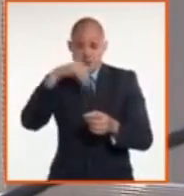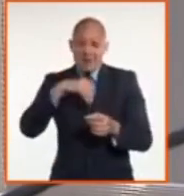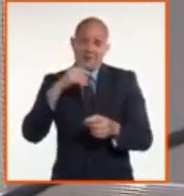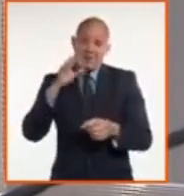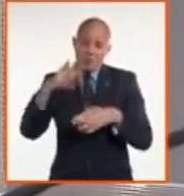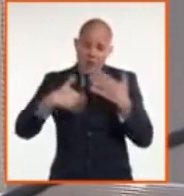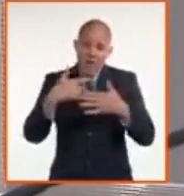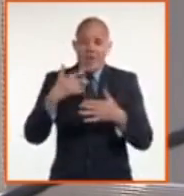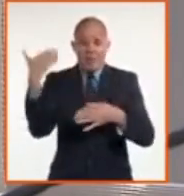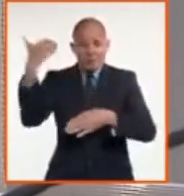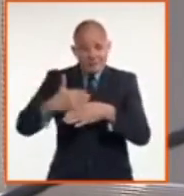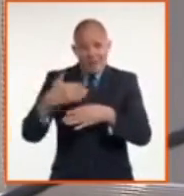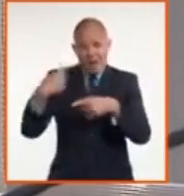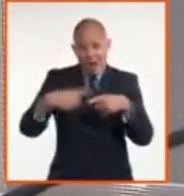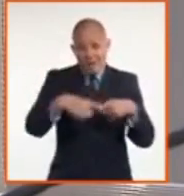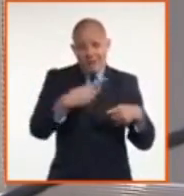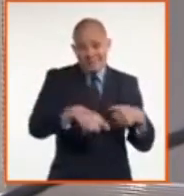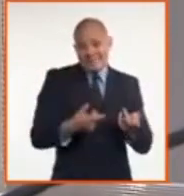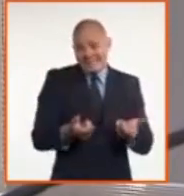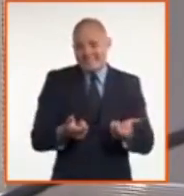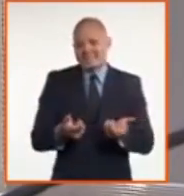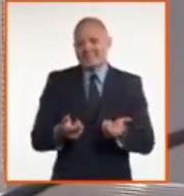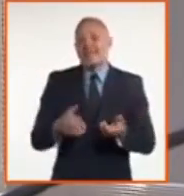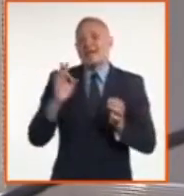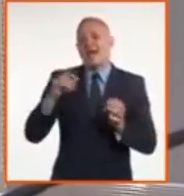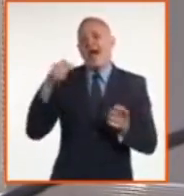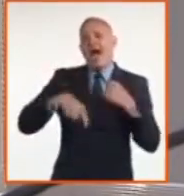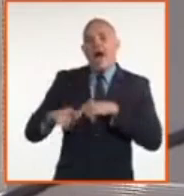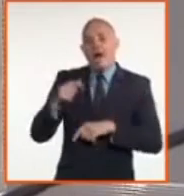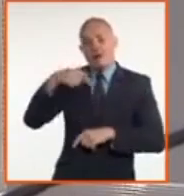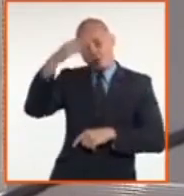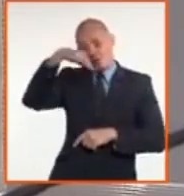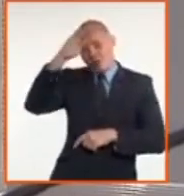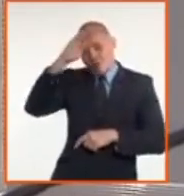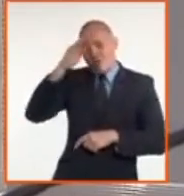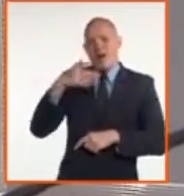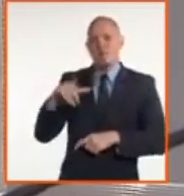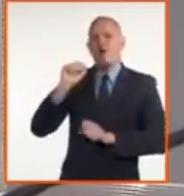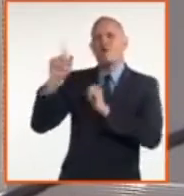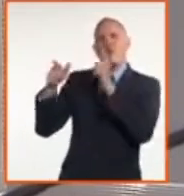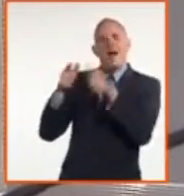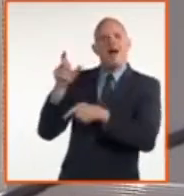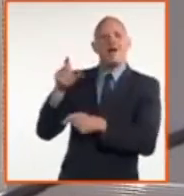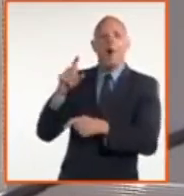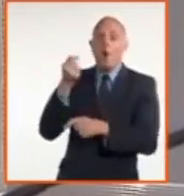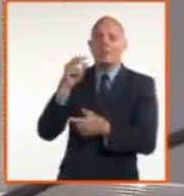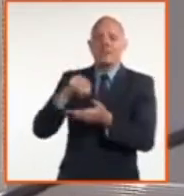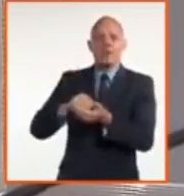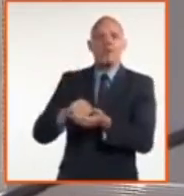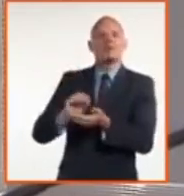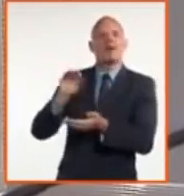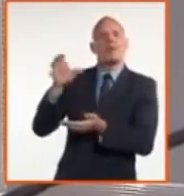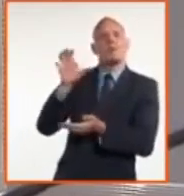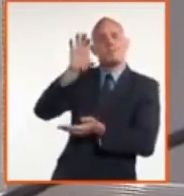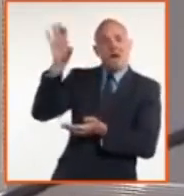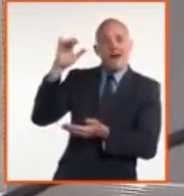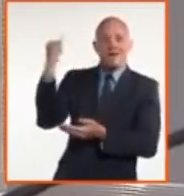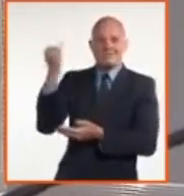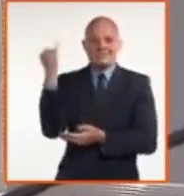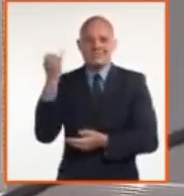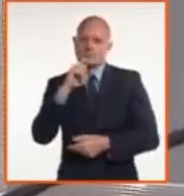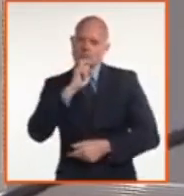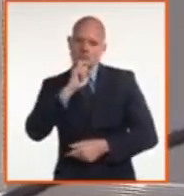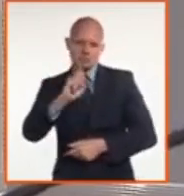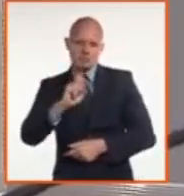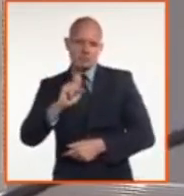de recursos qué país necesita para desarrollar el país entonces es una limitante que hoy tenemos y que mientras eso no se resuelva vamos